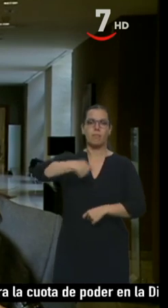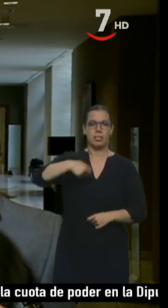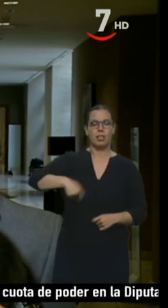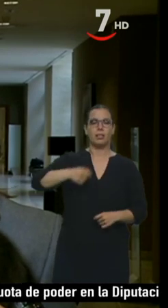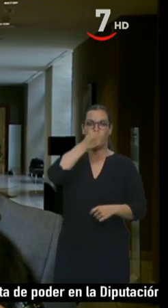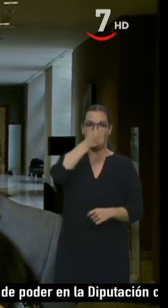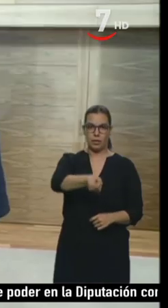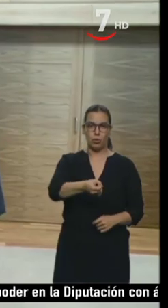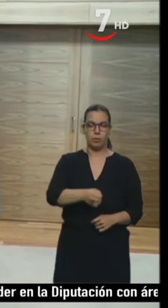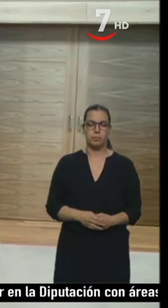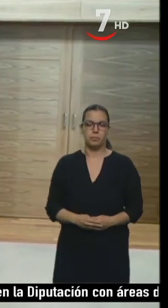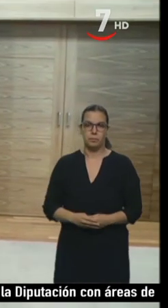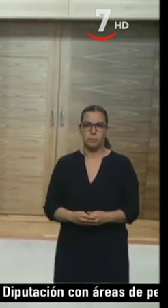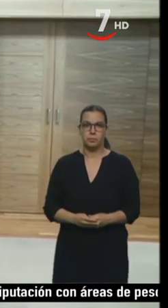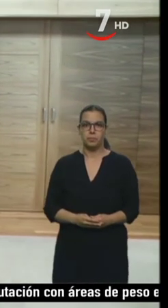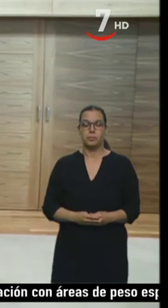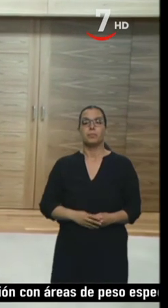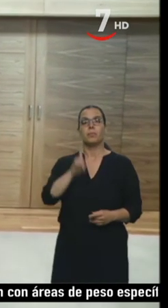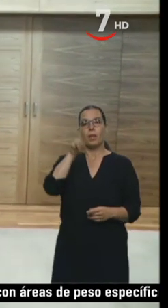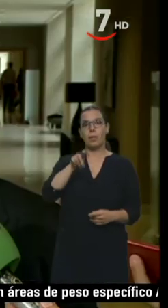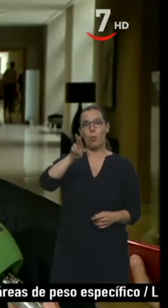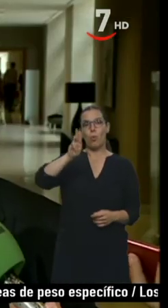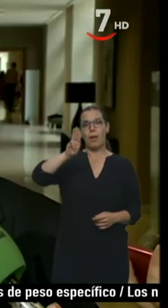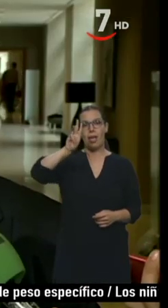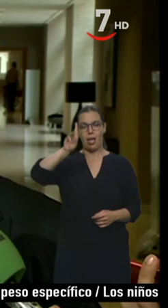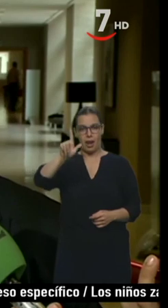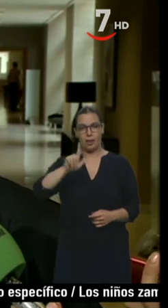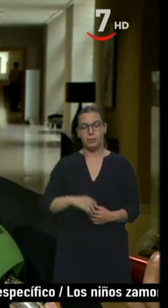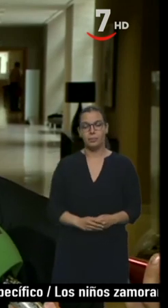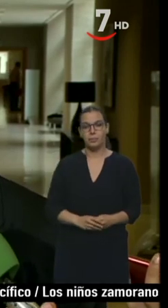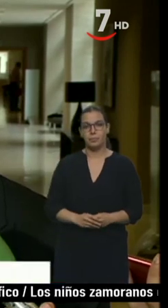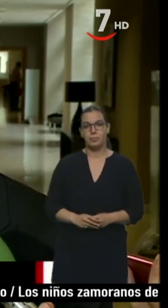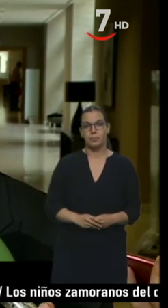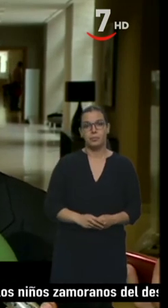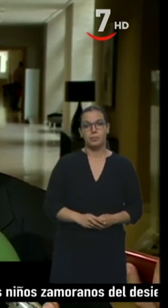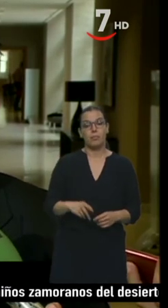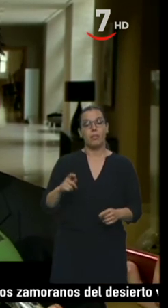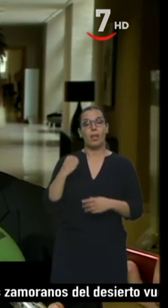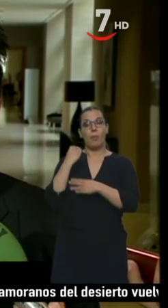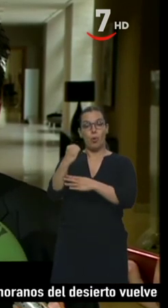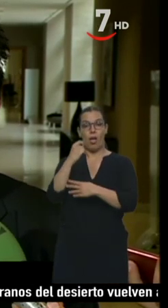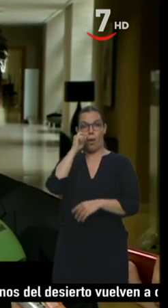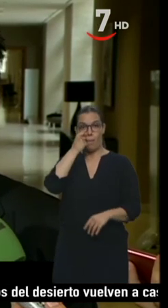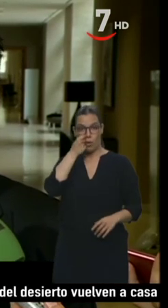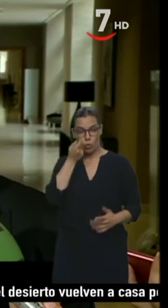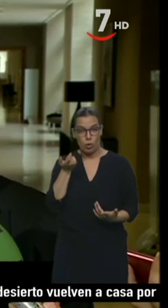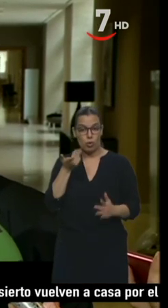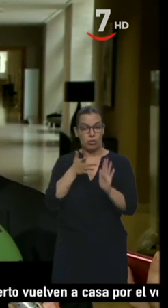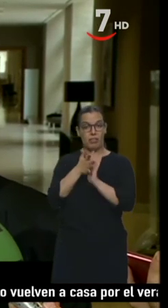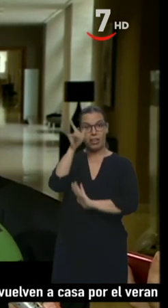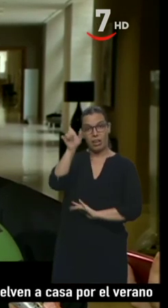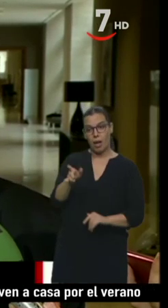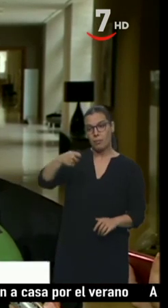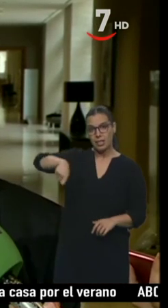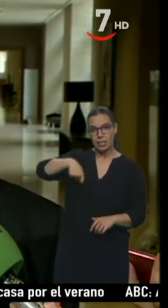Junta de Castilla y León. Se suma el de Unión del Pueblo Leonés. Volver a dar el apoyo a Alfonso Mañueco, a un presidente que es